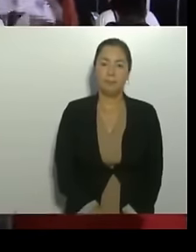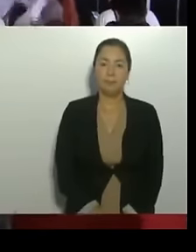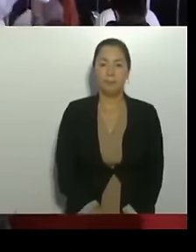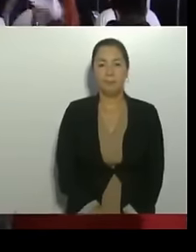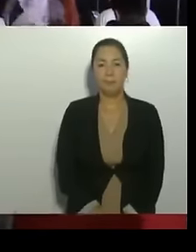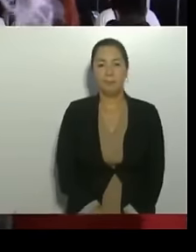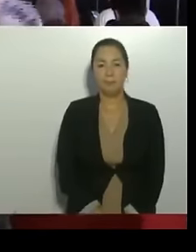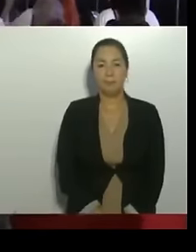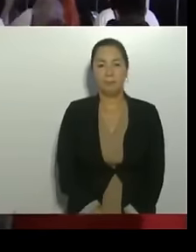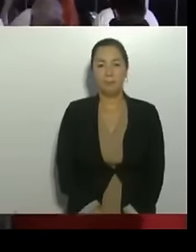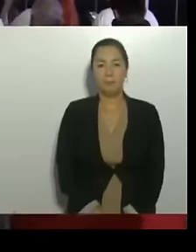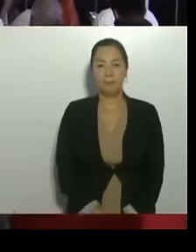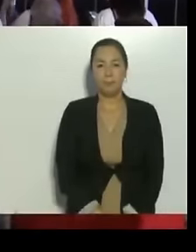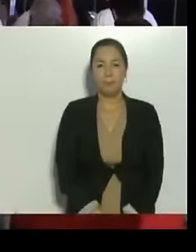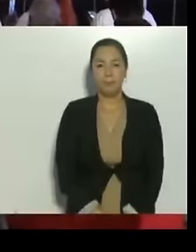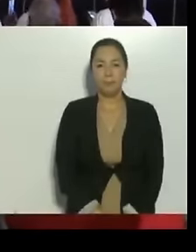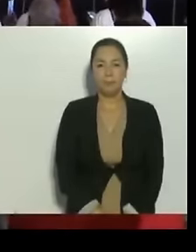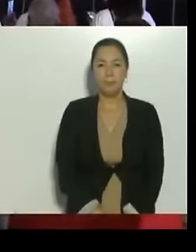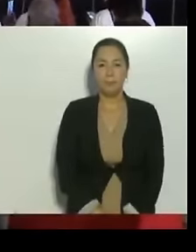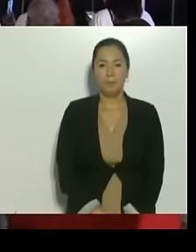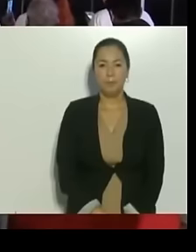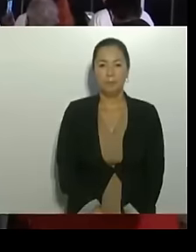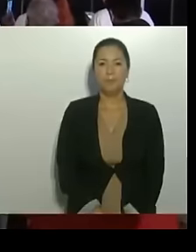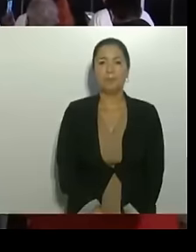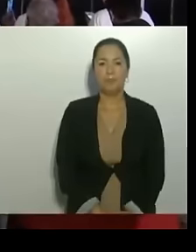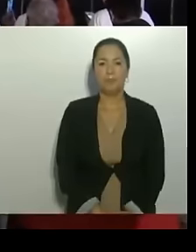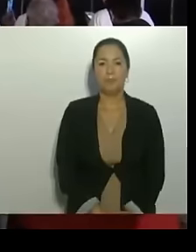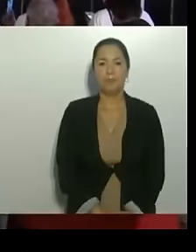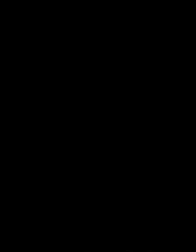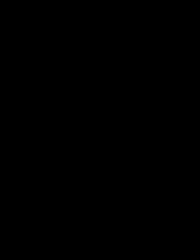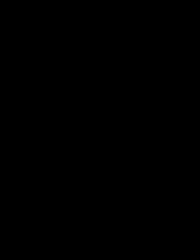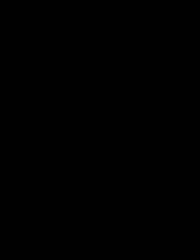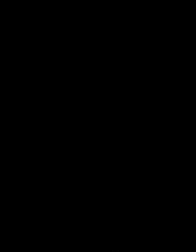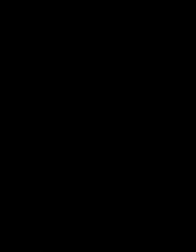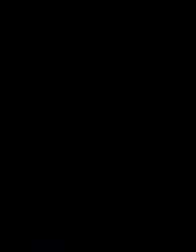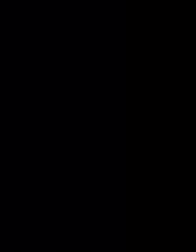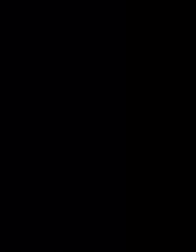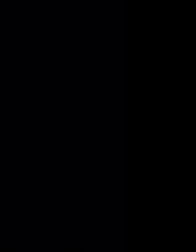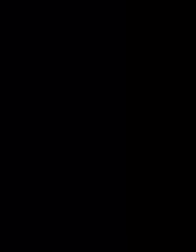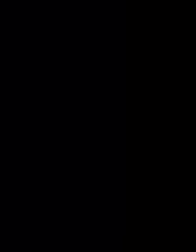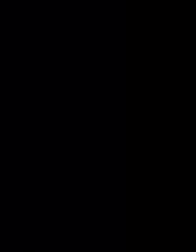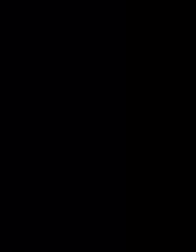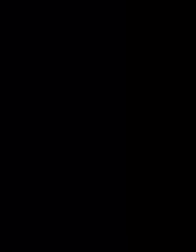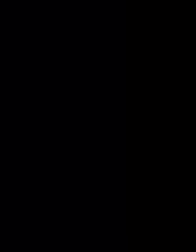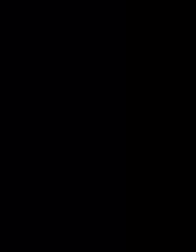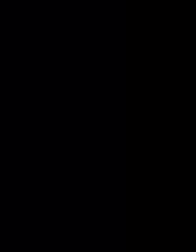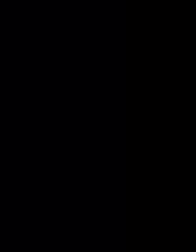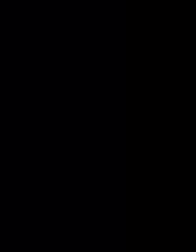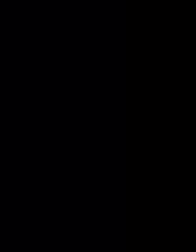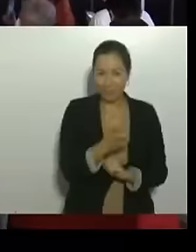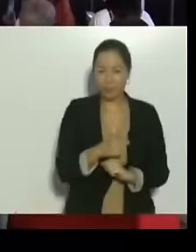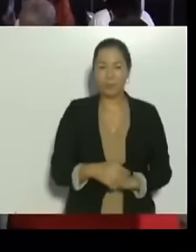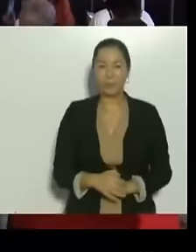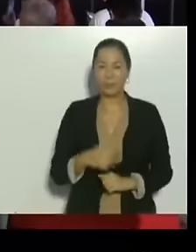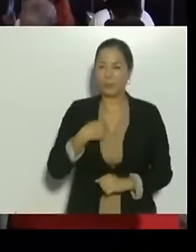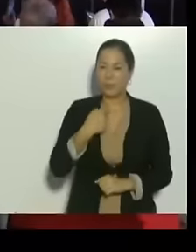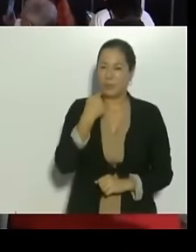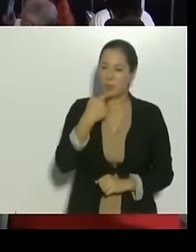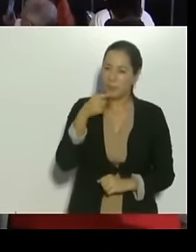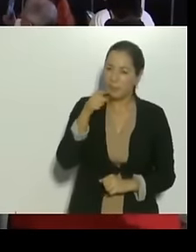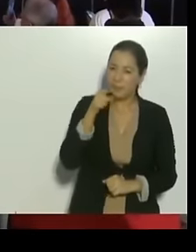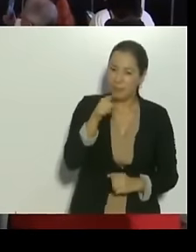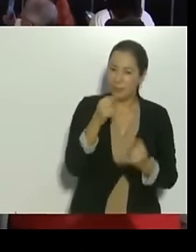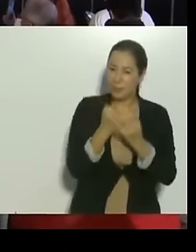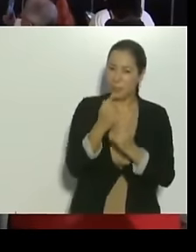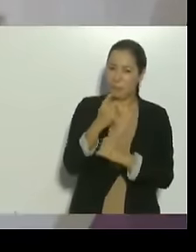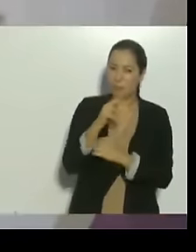presidenta buo qué tal les quedó el ojo donde el presidente de la república le da su lugar a Claudia Chen bampo sobre la decisión